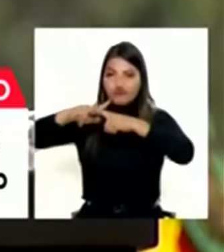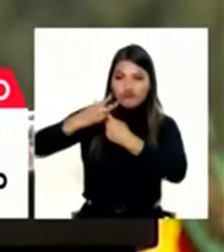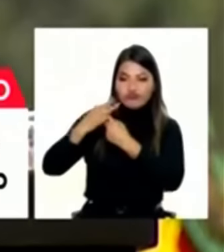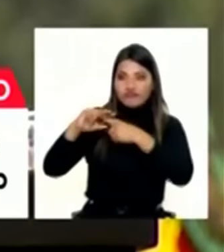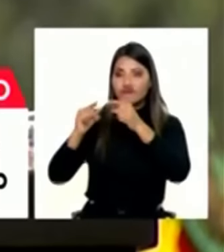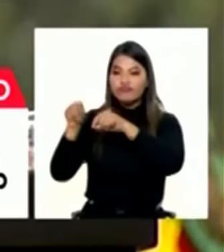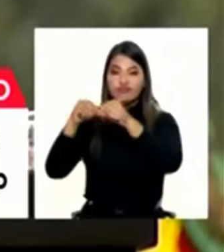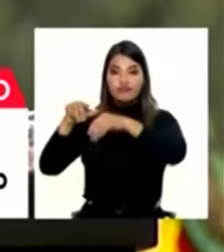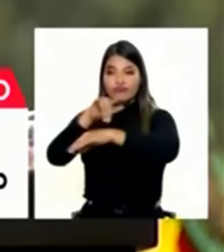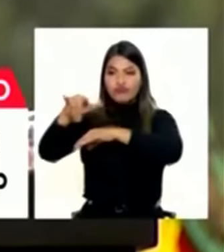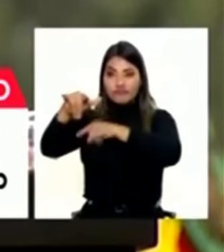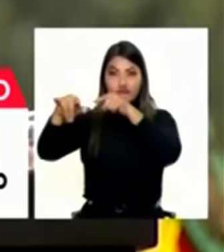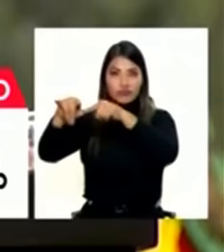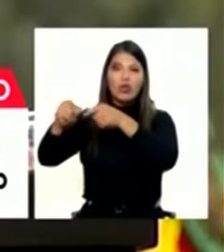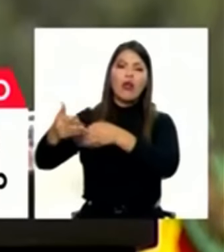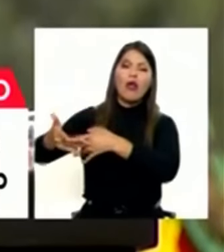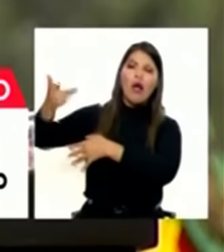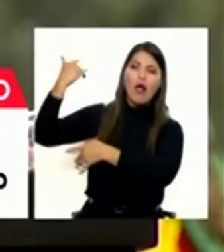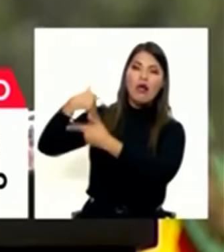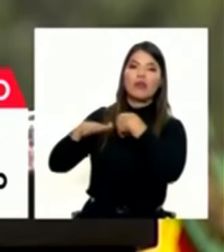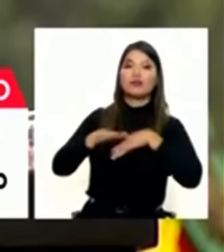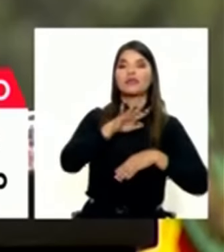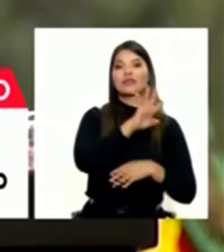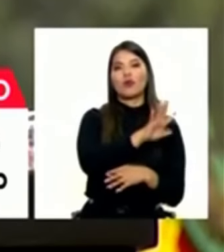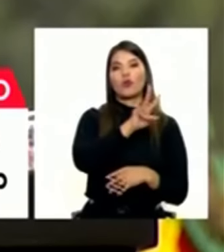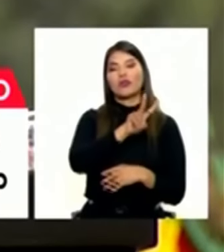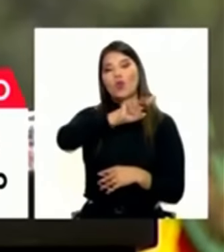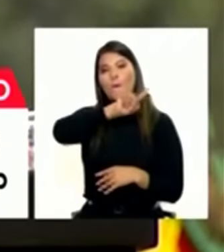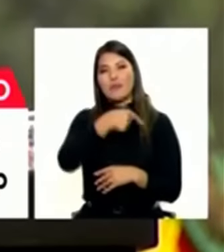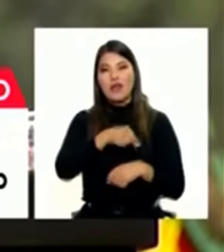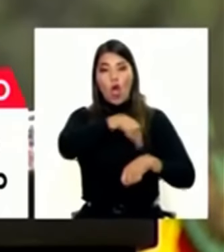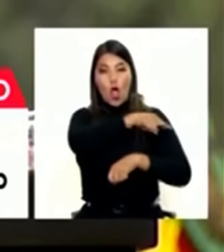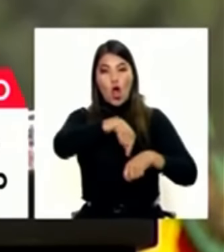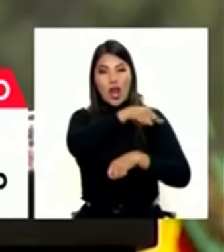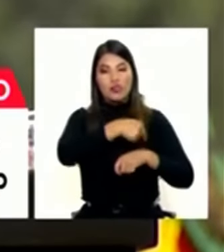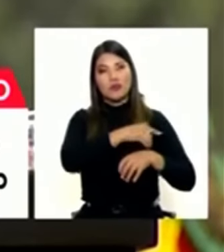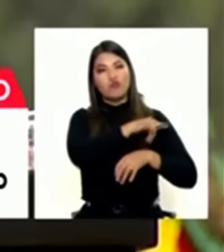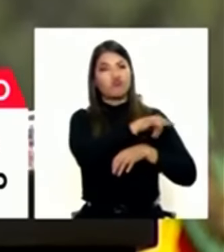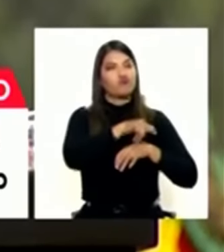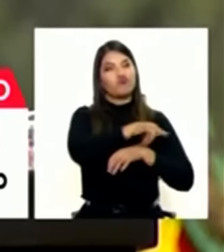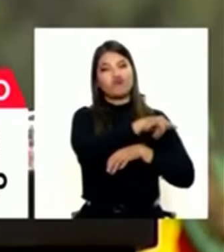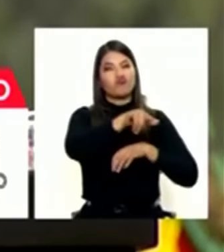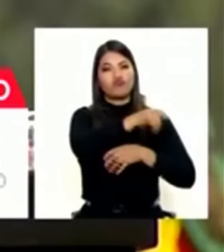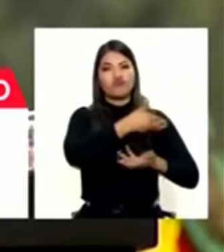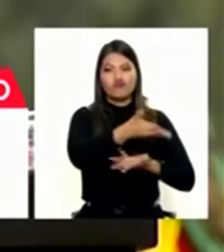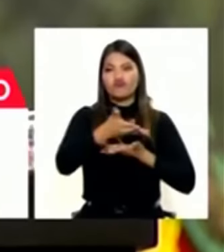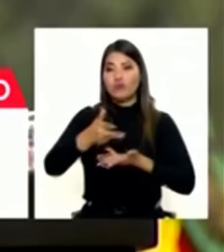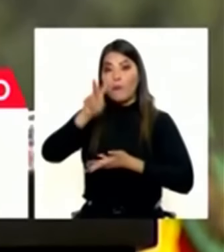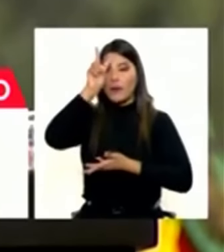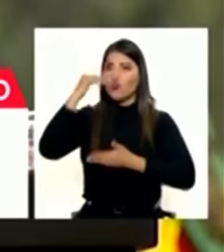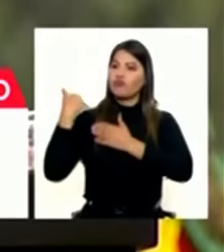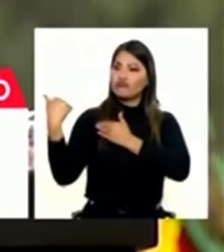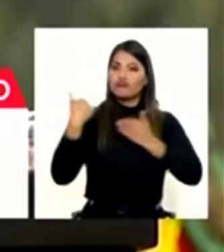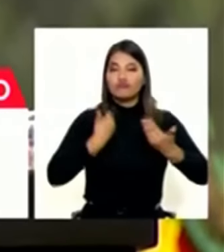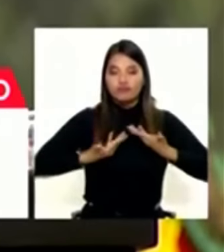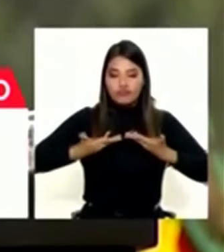hemos recuperado aproximadamente 52.000 horas de vuelo para el servicio de nuestra